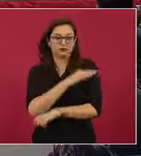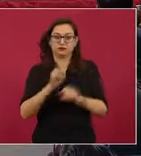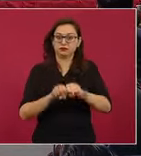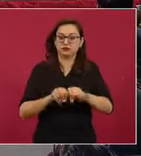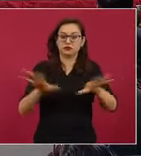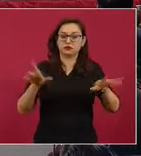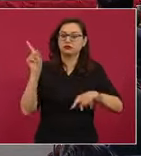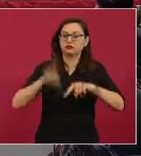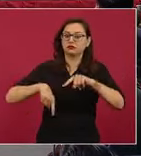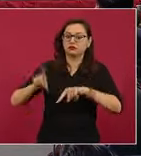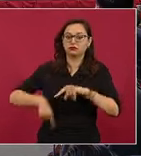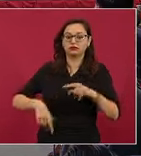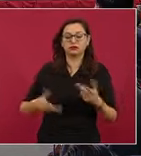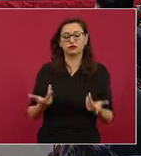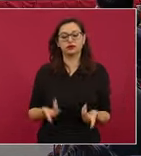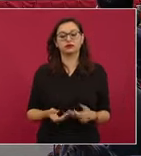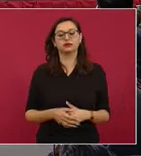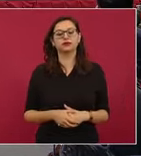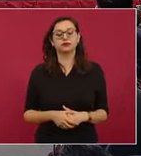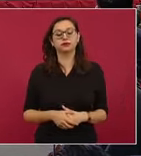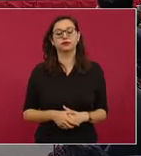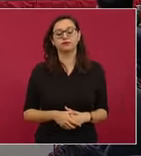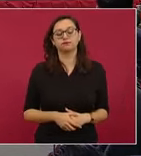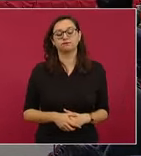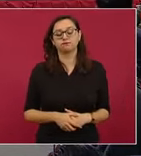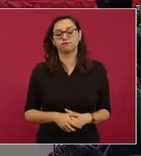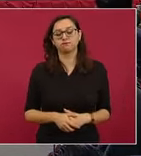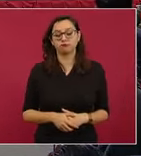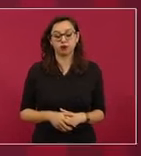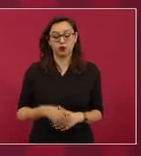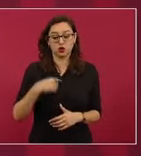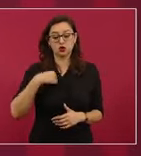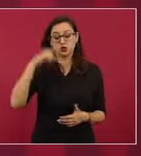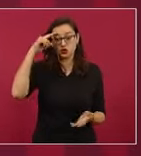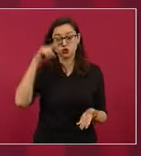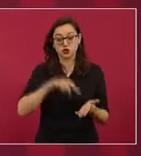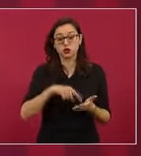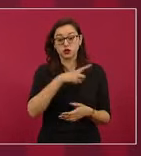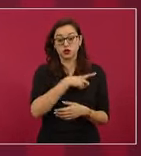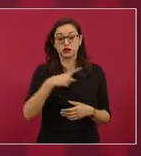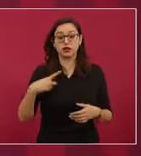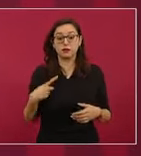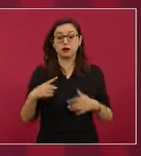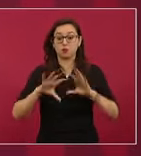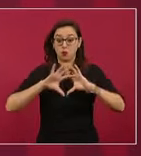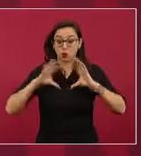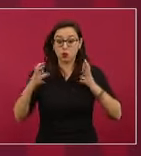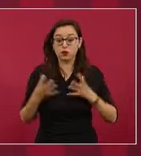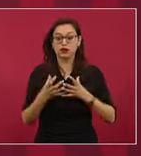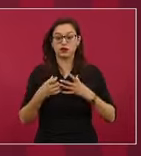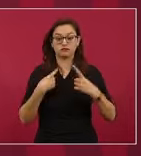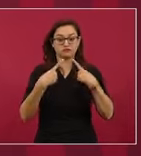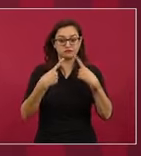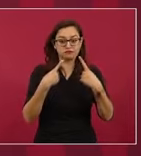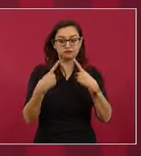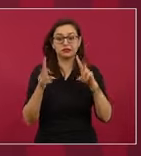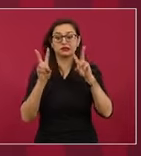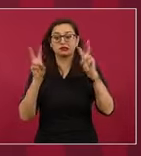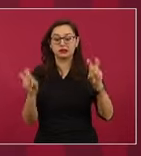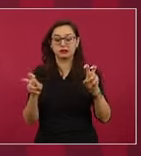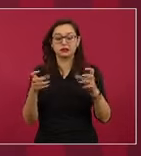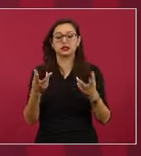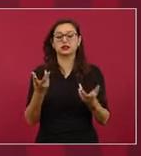que debe de abrirse un debate mundial sobre el papel de los